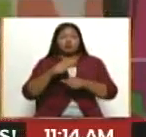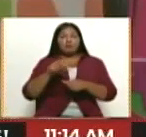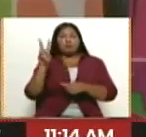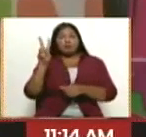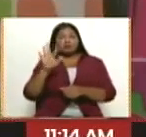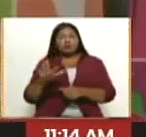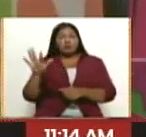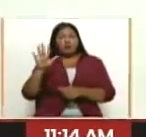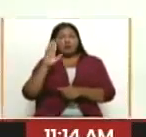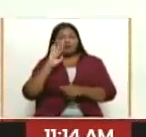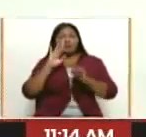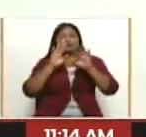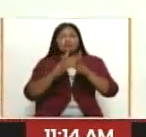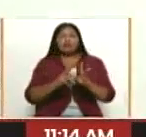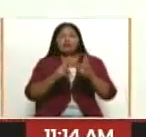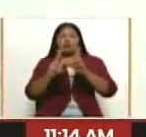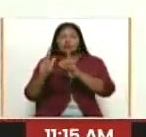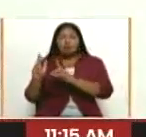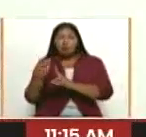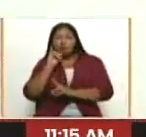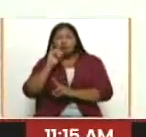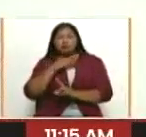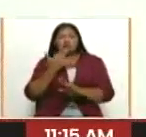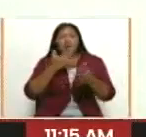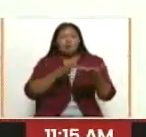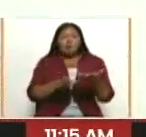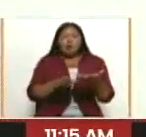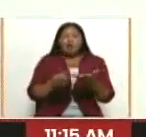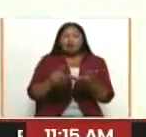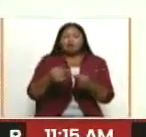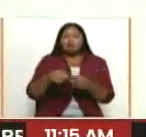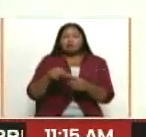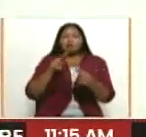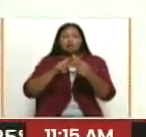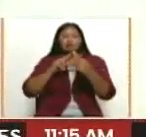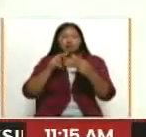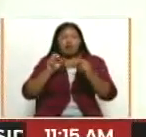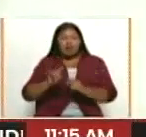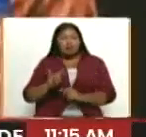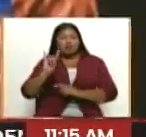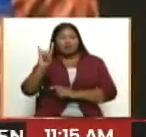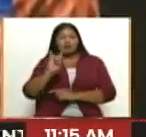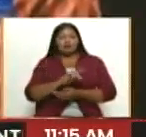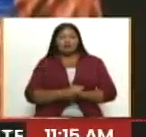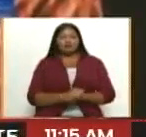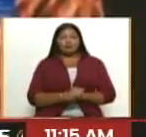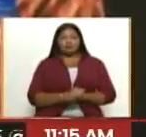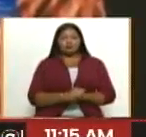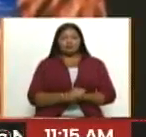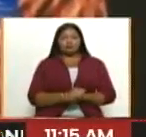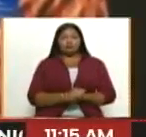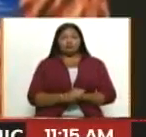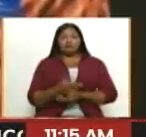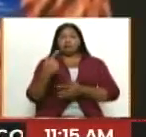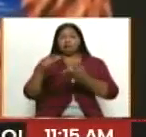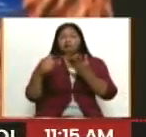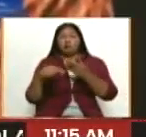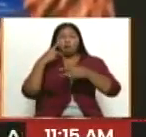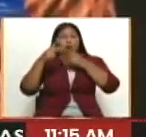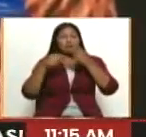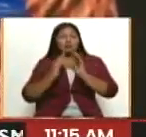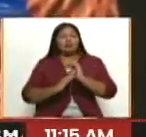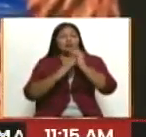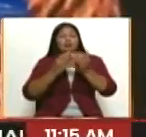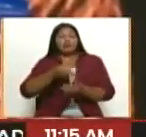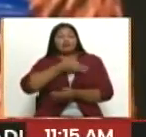de Editores. La noticia de su fallecimiento se conoció este lunes. Numerosos políticos,